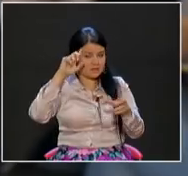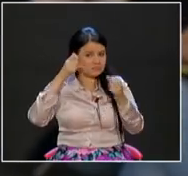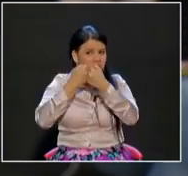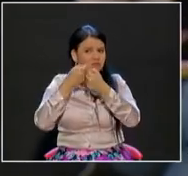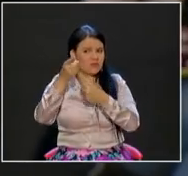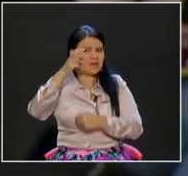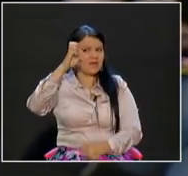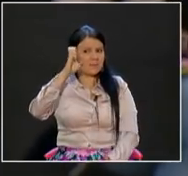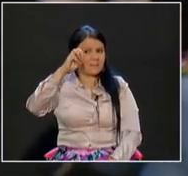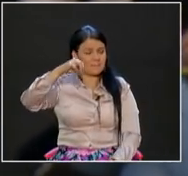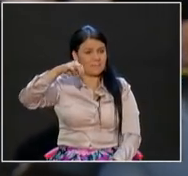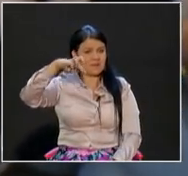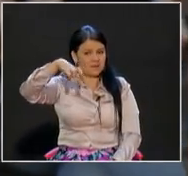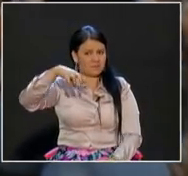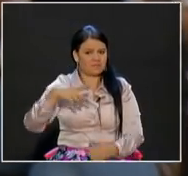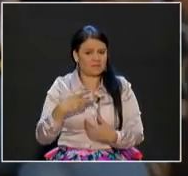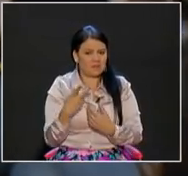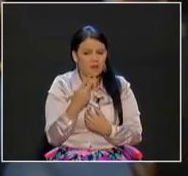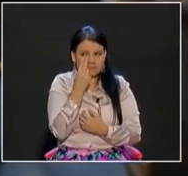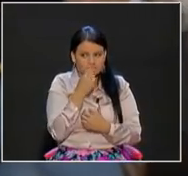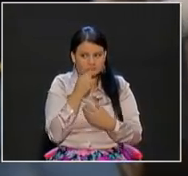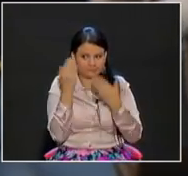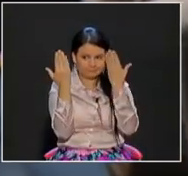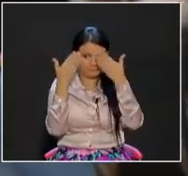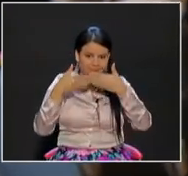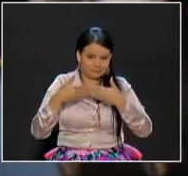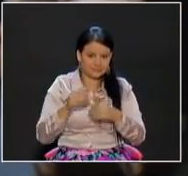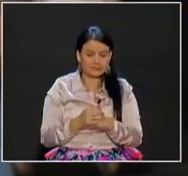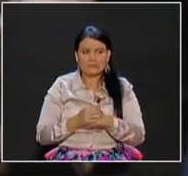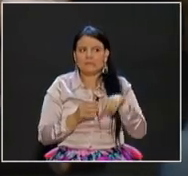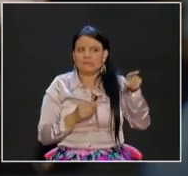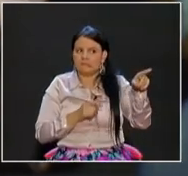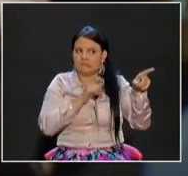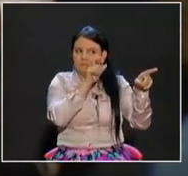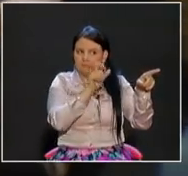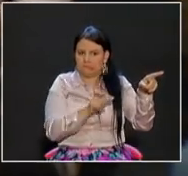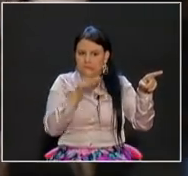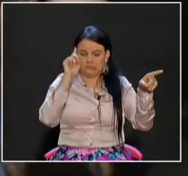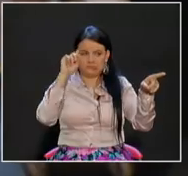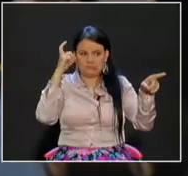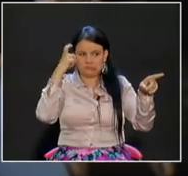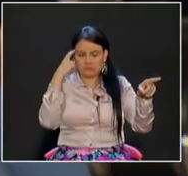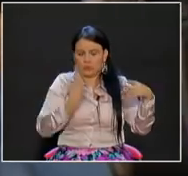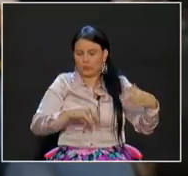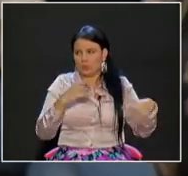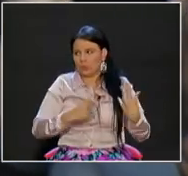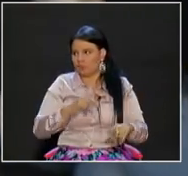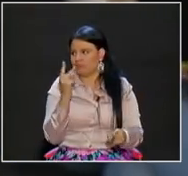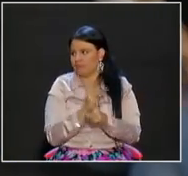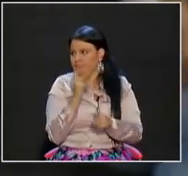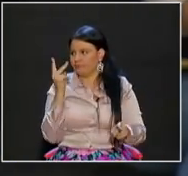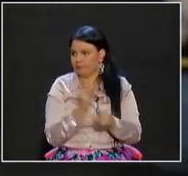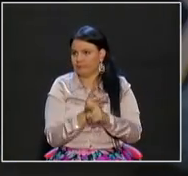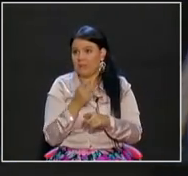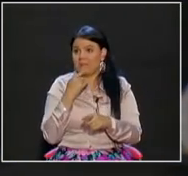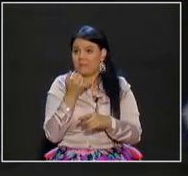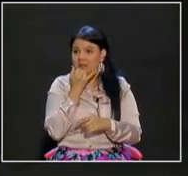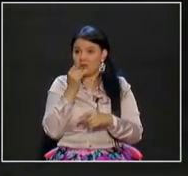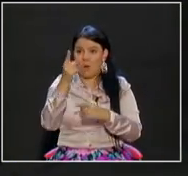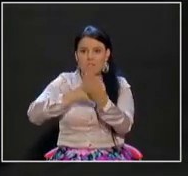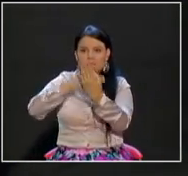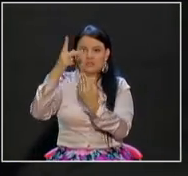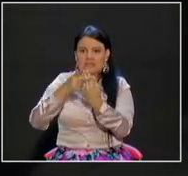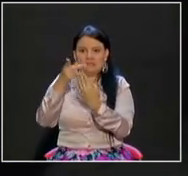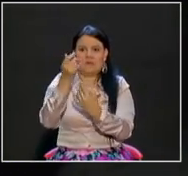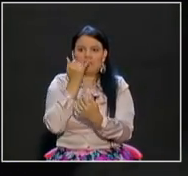forma prudente lo que hizo el gobernador fue poner en peligro el proyecto y también las personas avanzado abajo eso es lo que ha pasado con ese